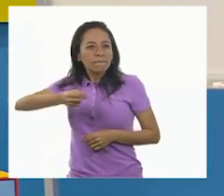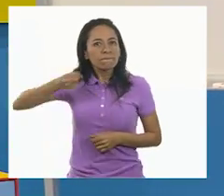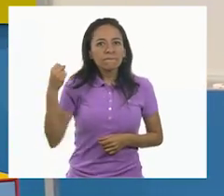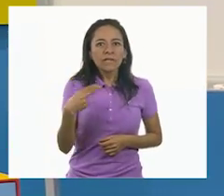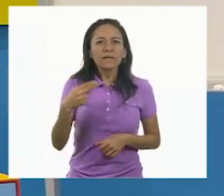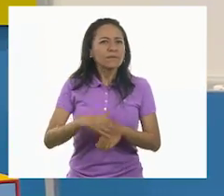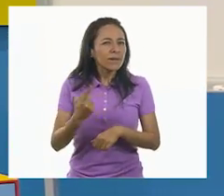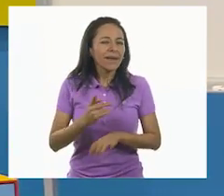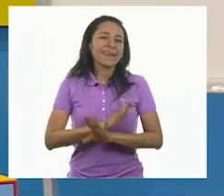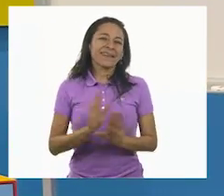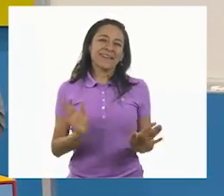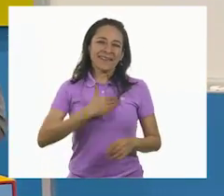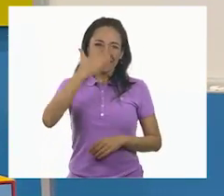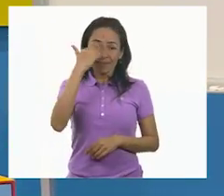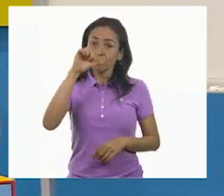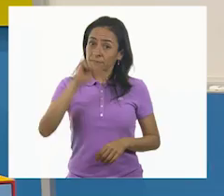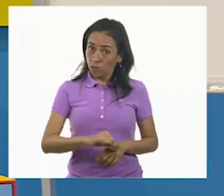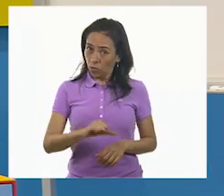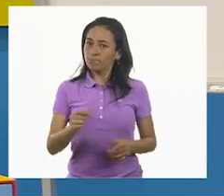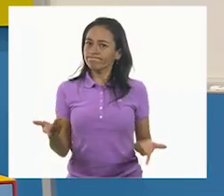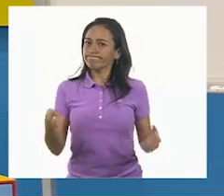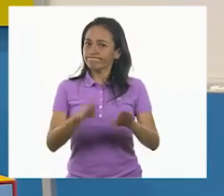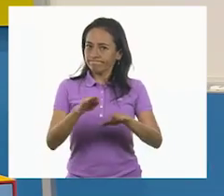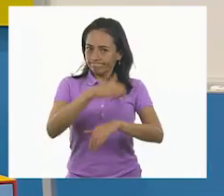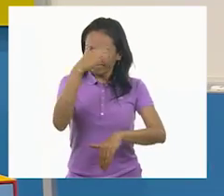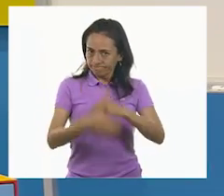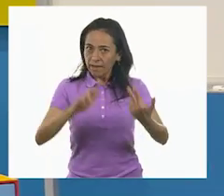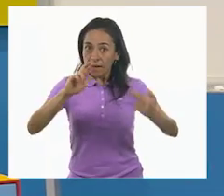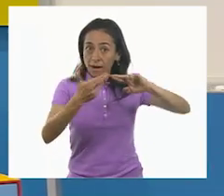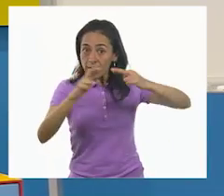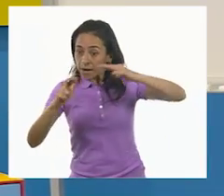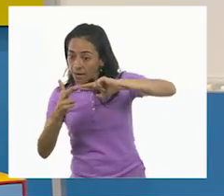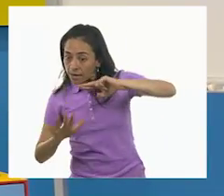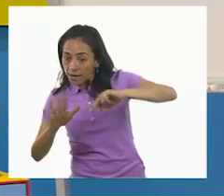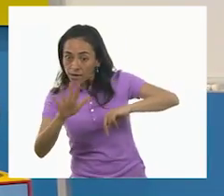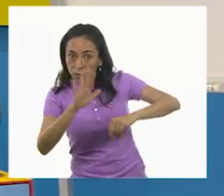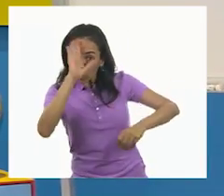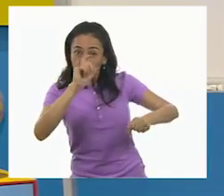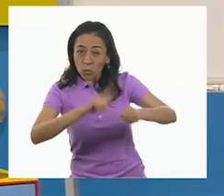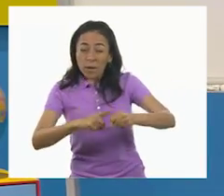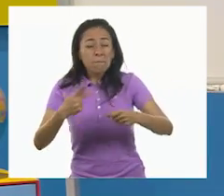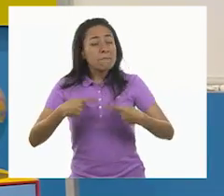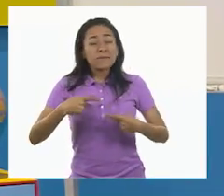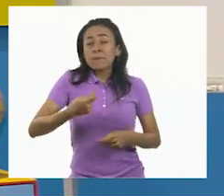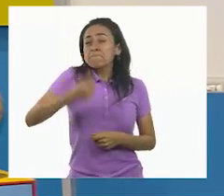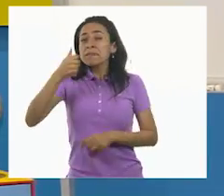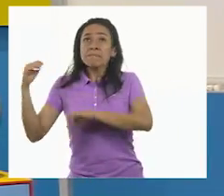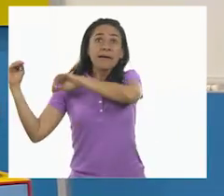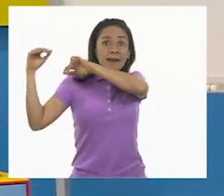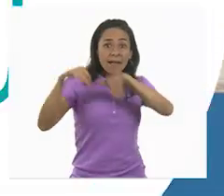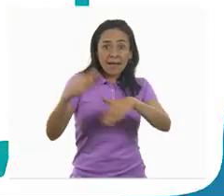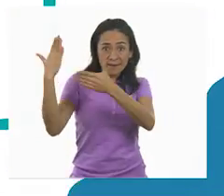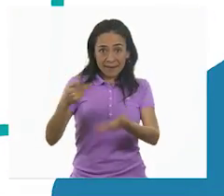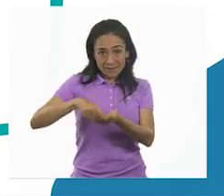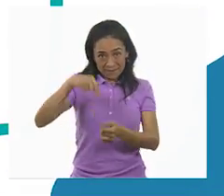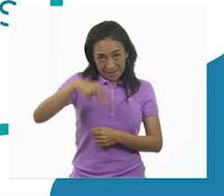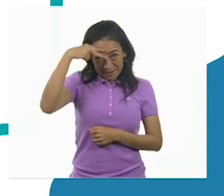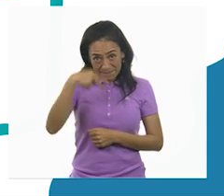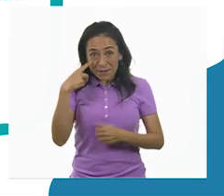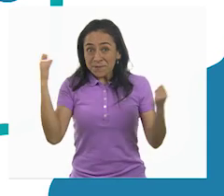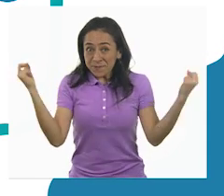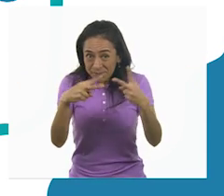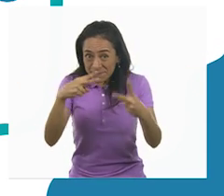con conociendo las regiones culturales de los primeros pobladores en México. Nos vemos y hasta la próxima.